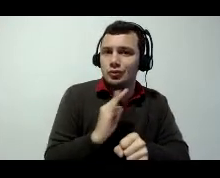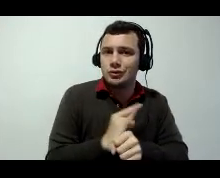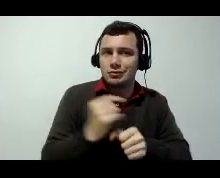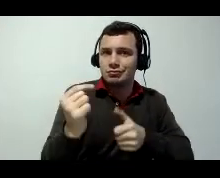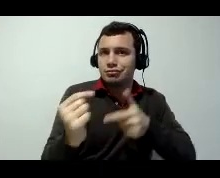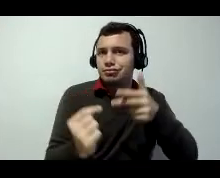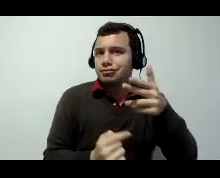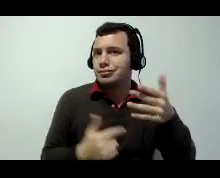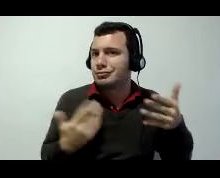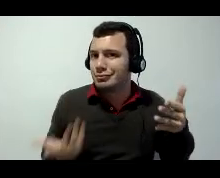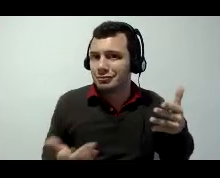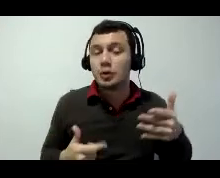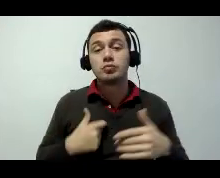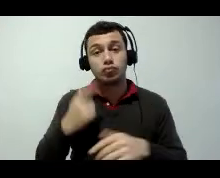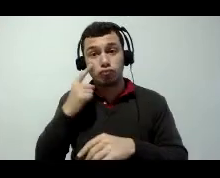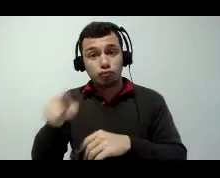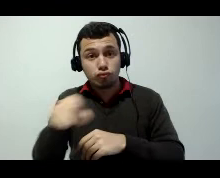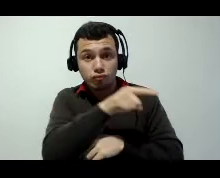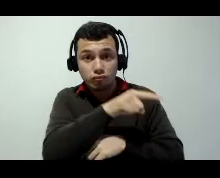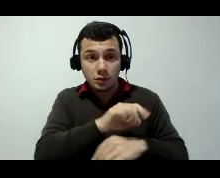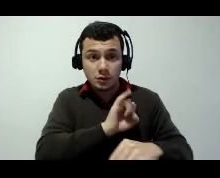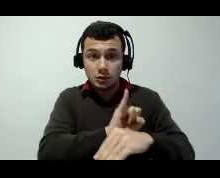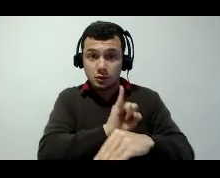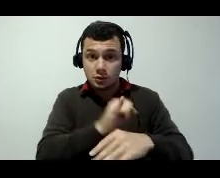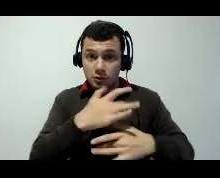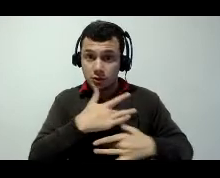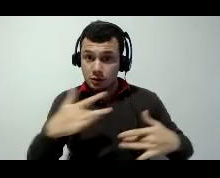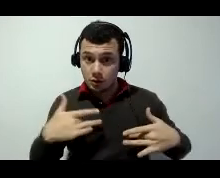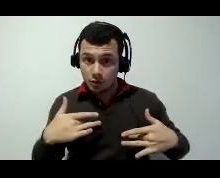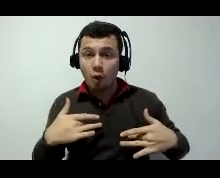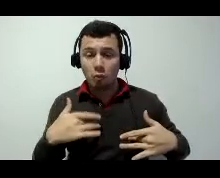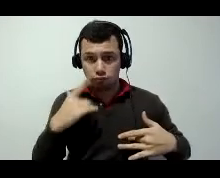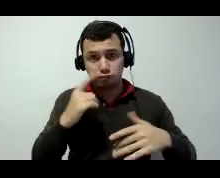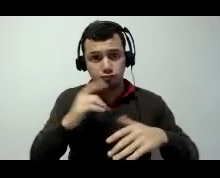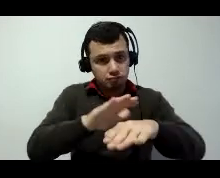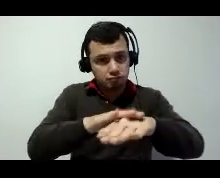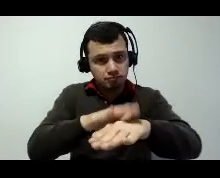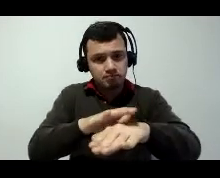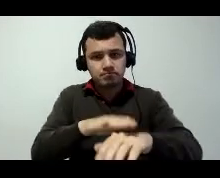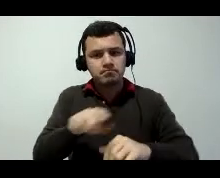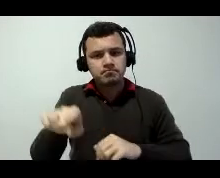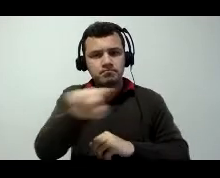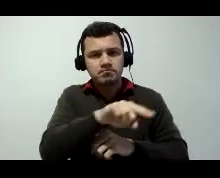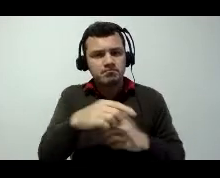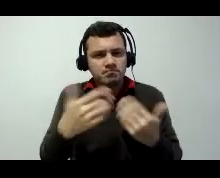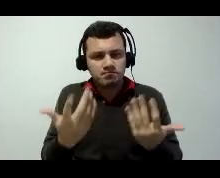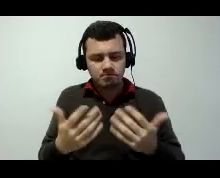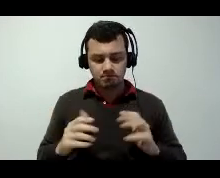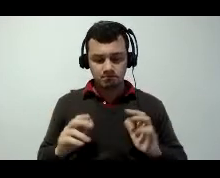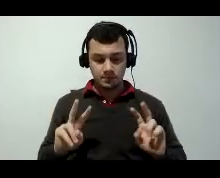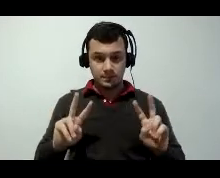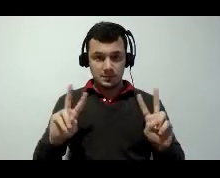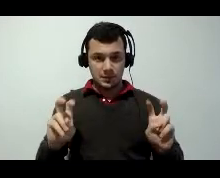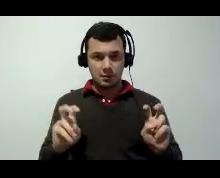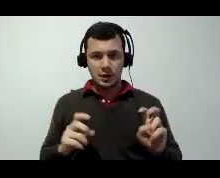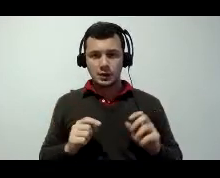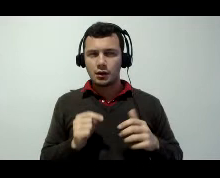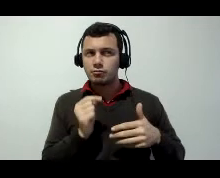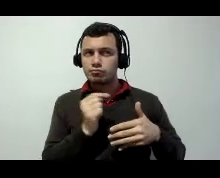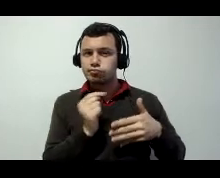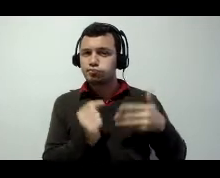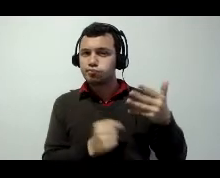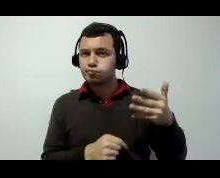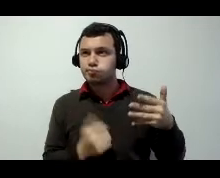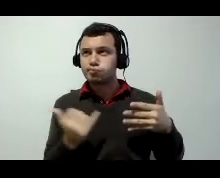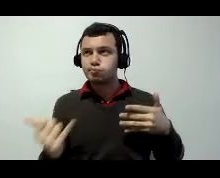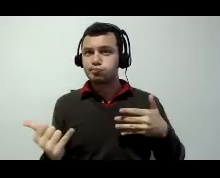una institución de salud, vayan haciendo como un mapa mental de si tienen estas áreas o no tienen estas áreas dentro de sus